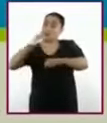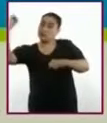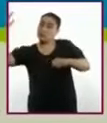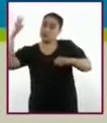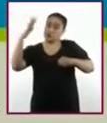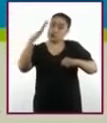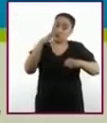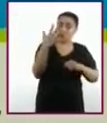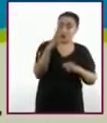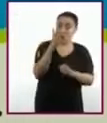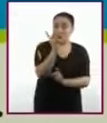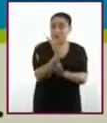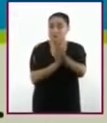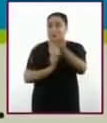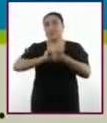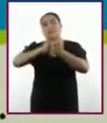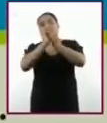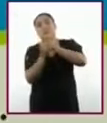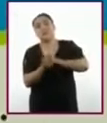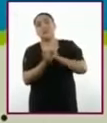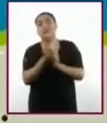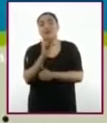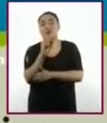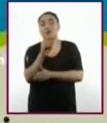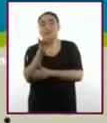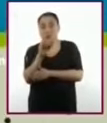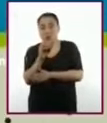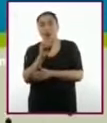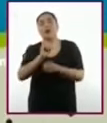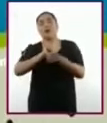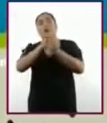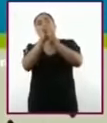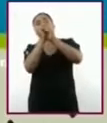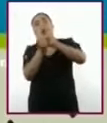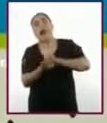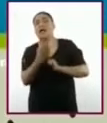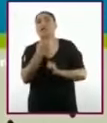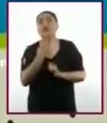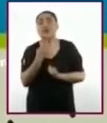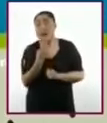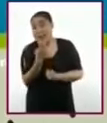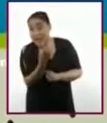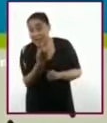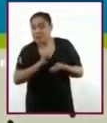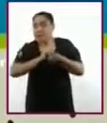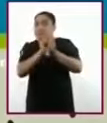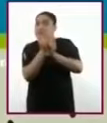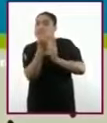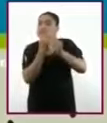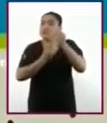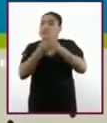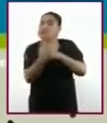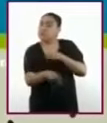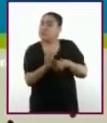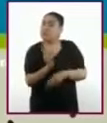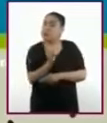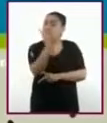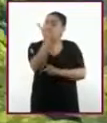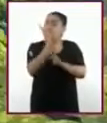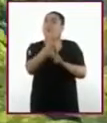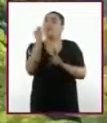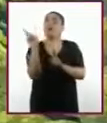plantas transforma el dióxido de carbono, agua y minerales en azúcares, que son el alimento de la planta, y en oxígeno, que es